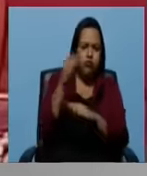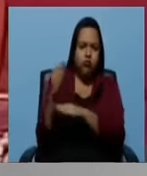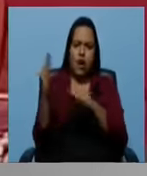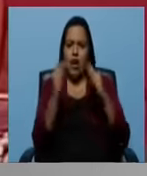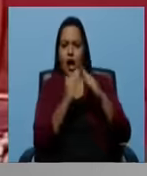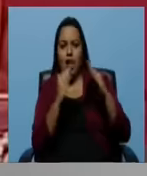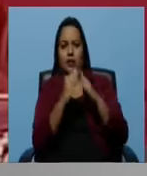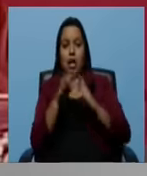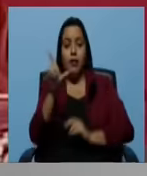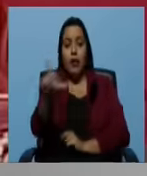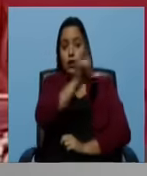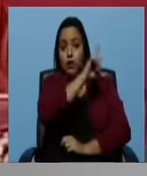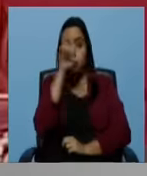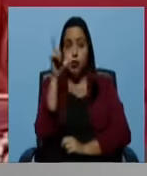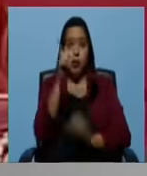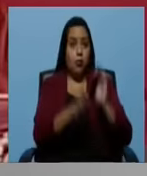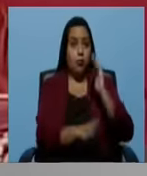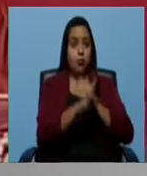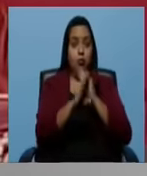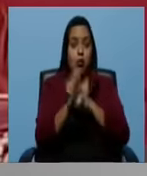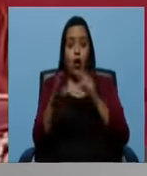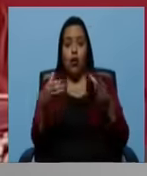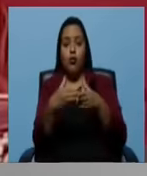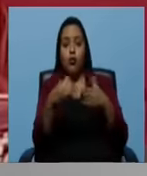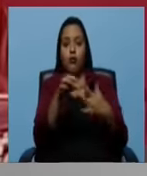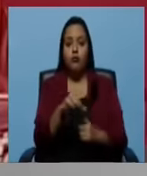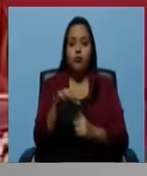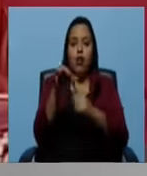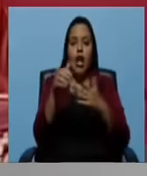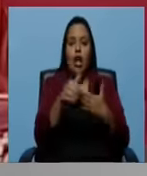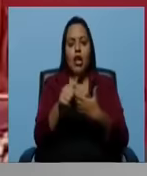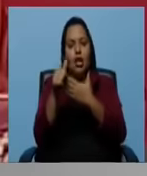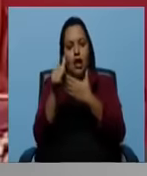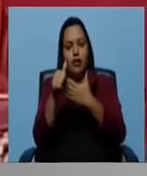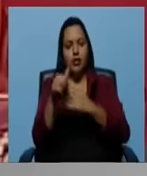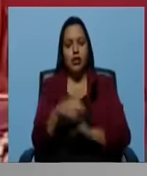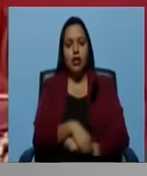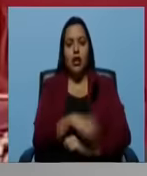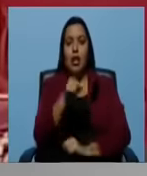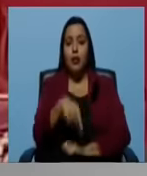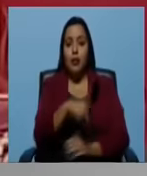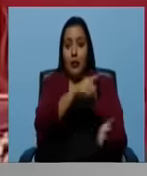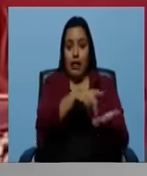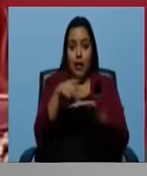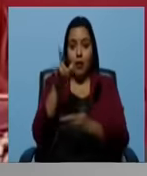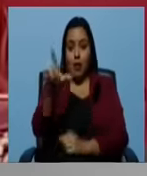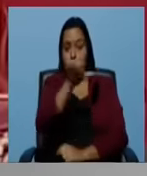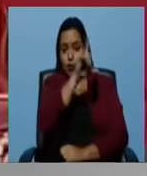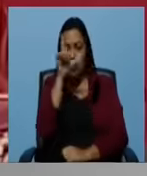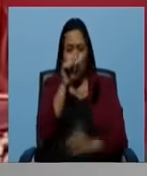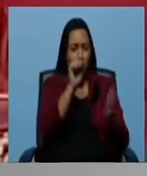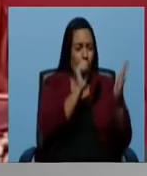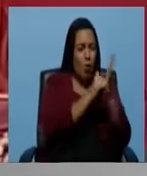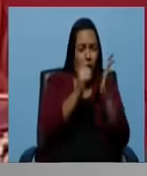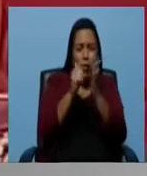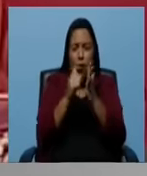PSUV, visitando a los dirigentes, visitando a la militancia, visitando al pueblo, tocando la puerta y